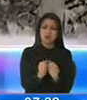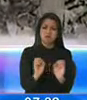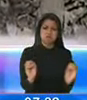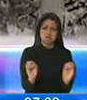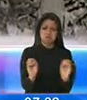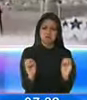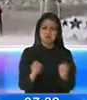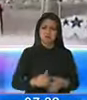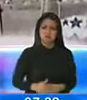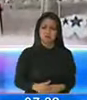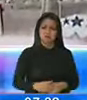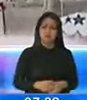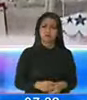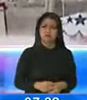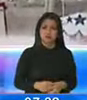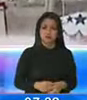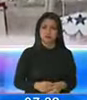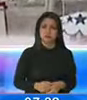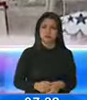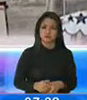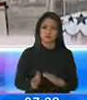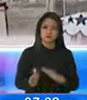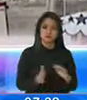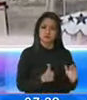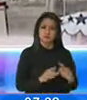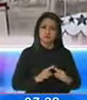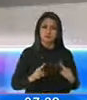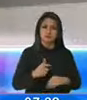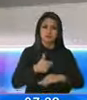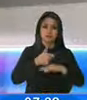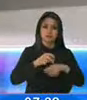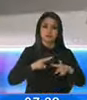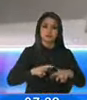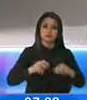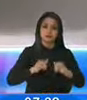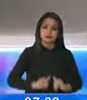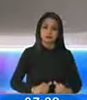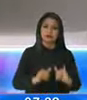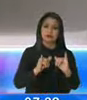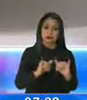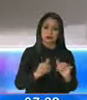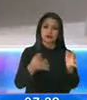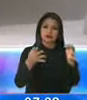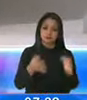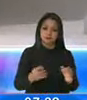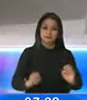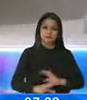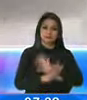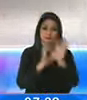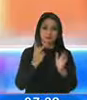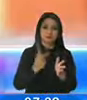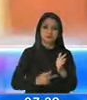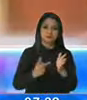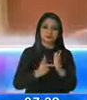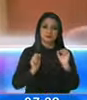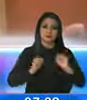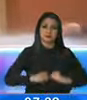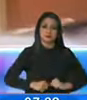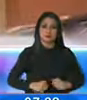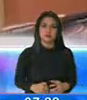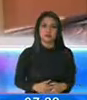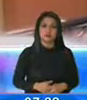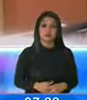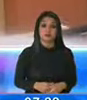la víctima. Mientras tanto, las investigaciones permitirán esclarecer los hechos. Al